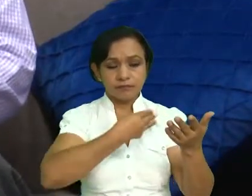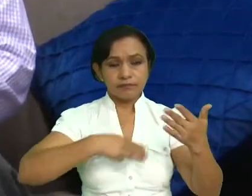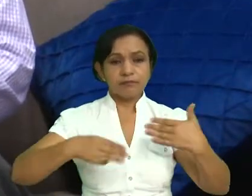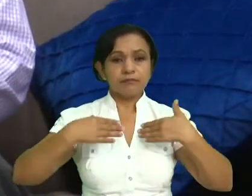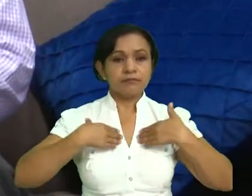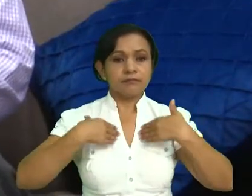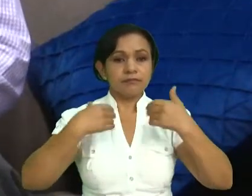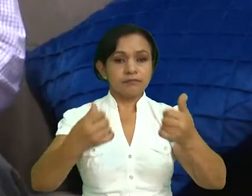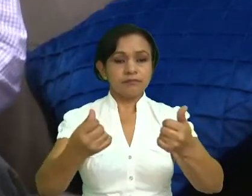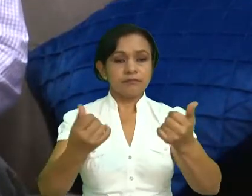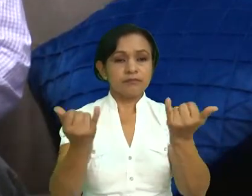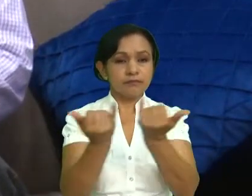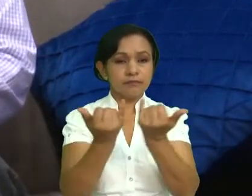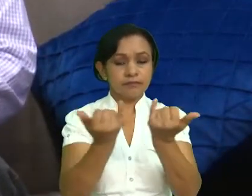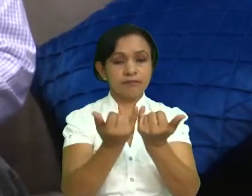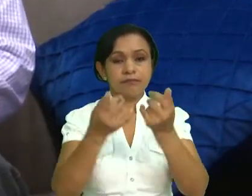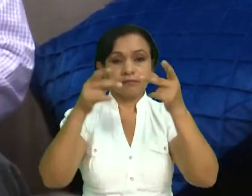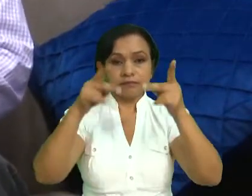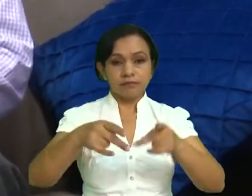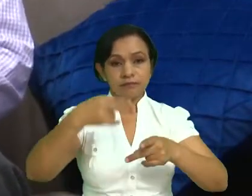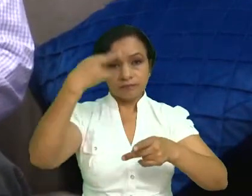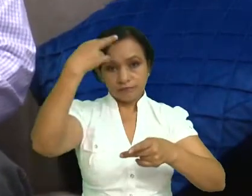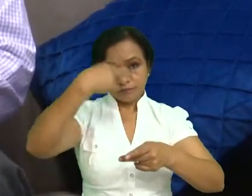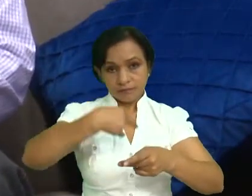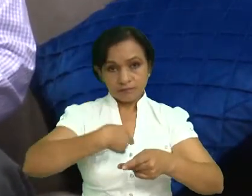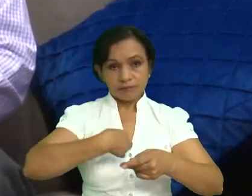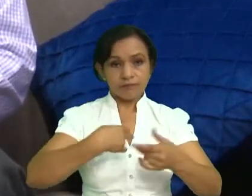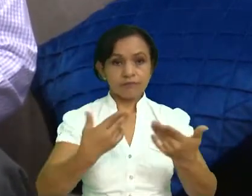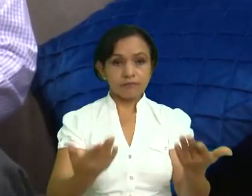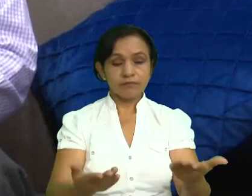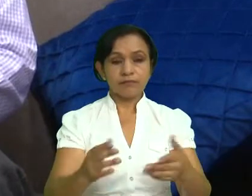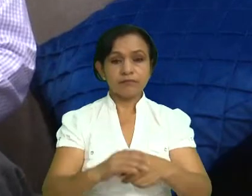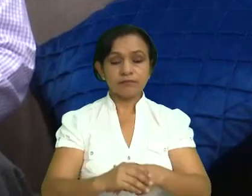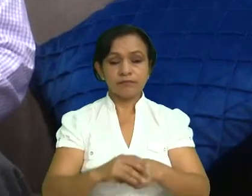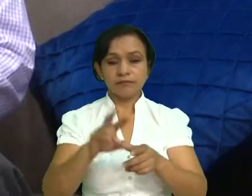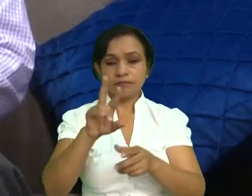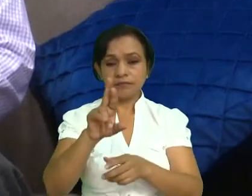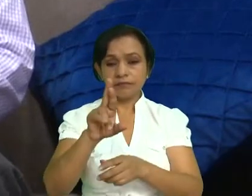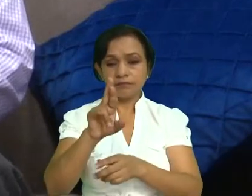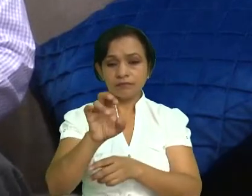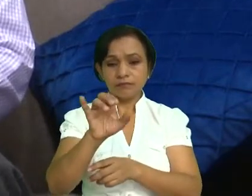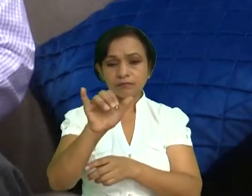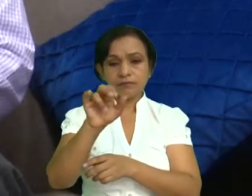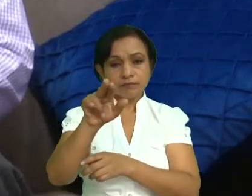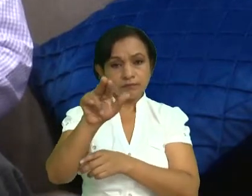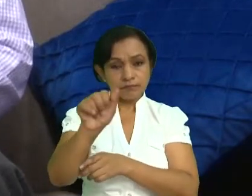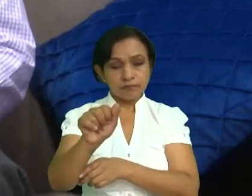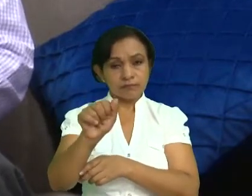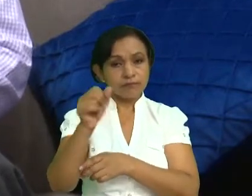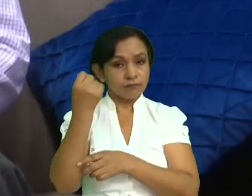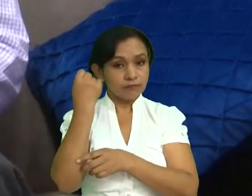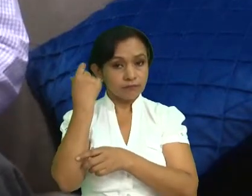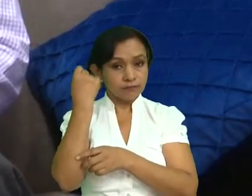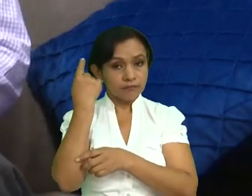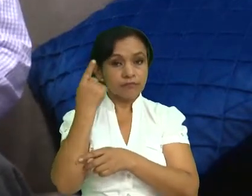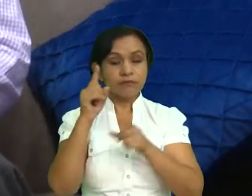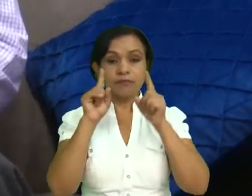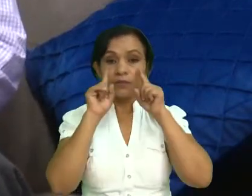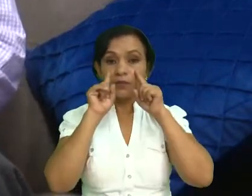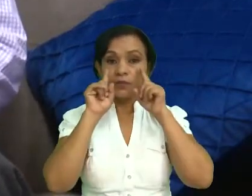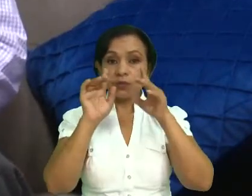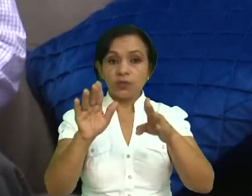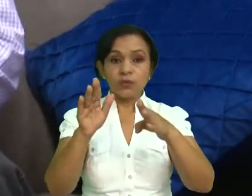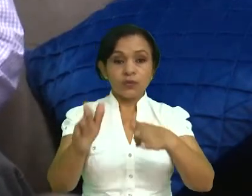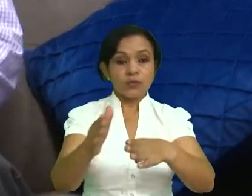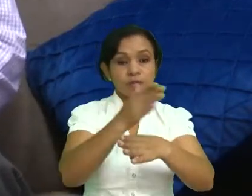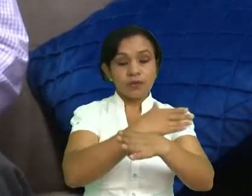Salud, también de las autoridades e instituciones. Compañera Reina, entender un poquito ese proceso, salvaguardar los medios